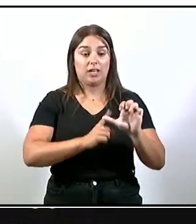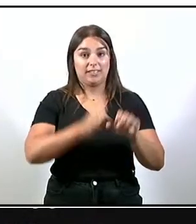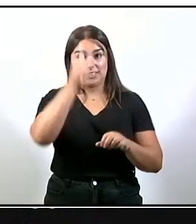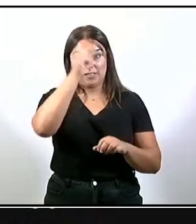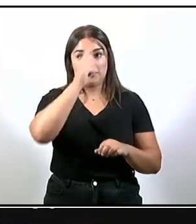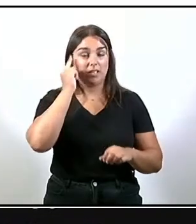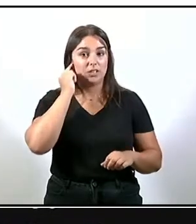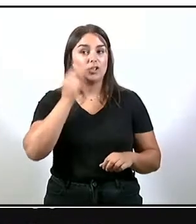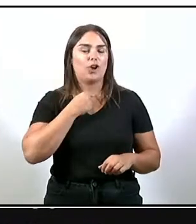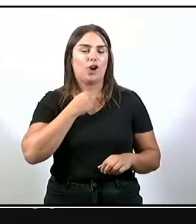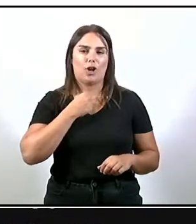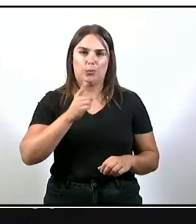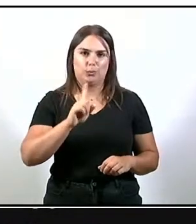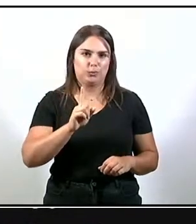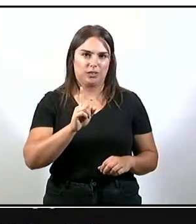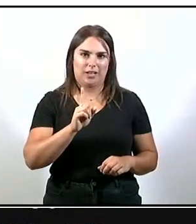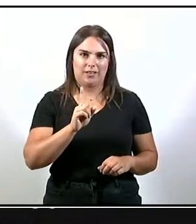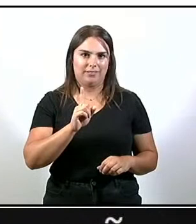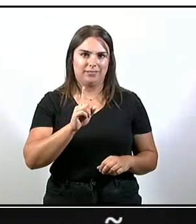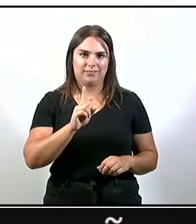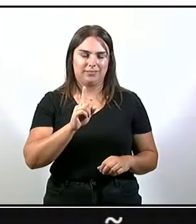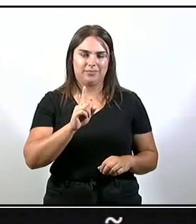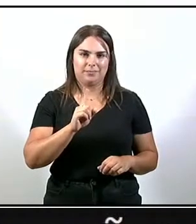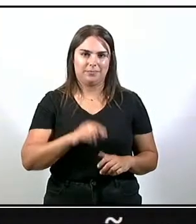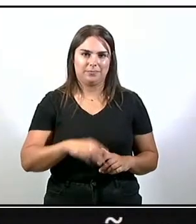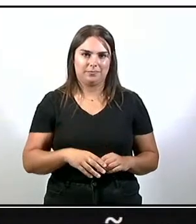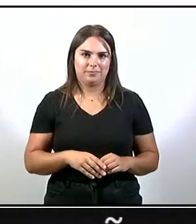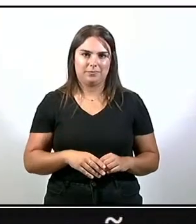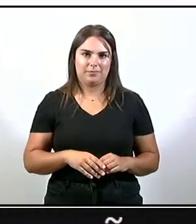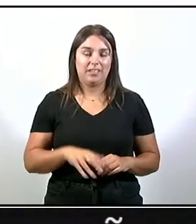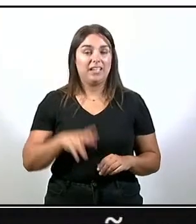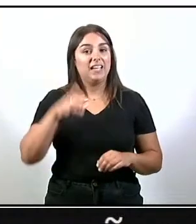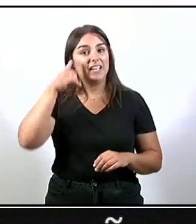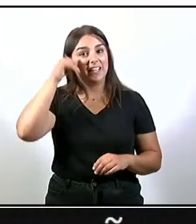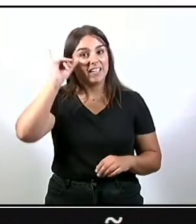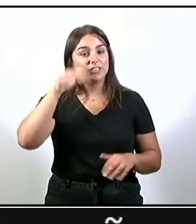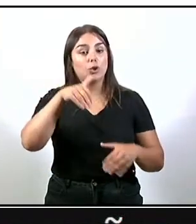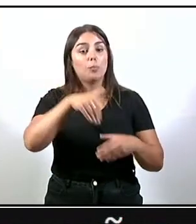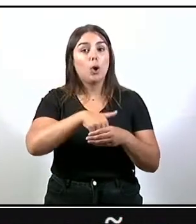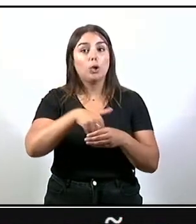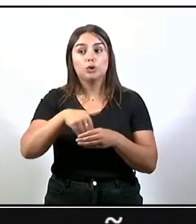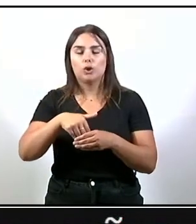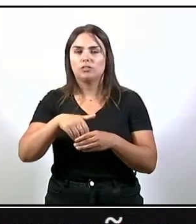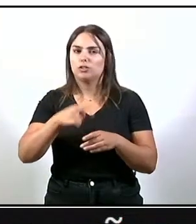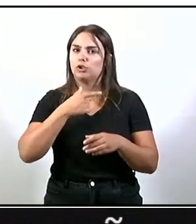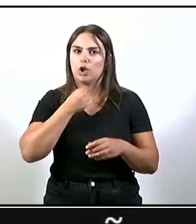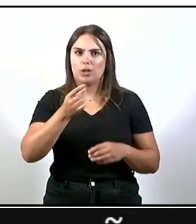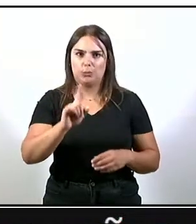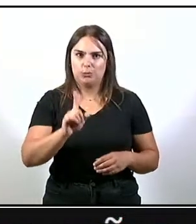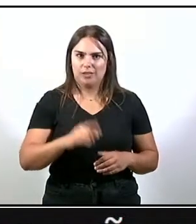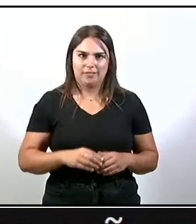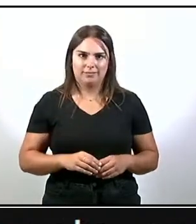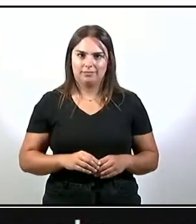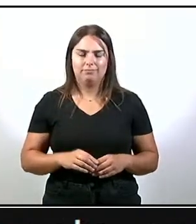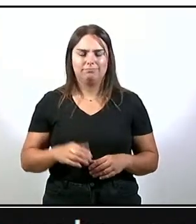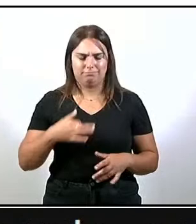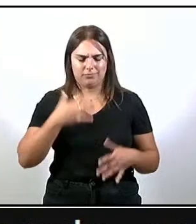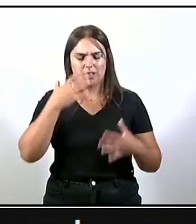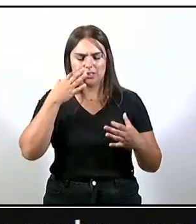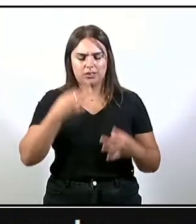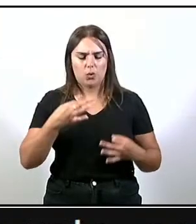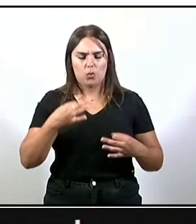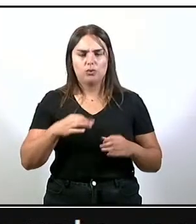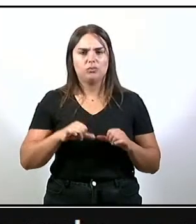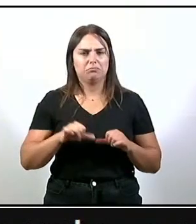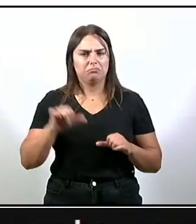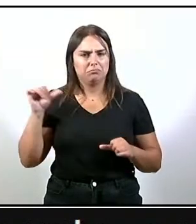no les gusta, pero nada que se juegue con su voto. Pero nada, ¿eh? Lo puedo asegurar que me llevo presentando unas